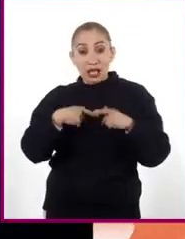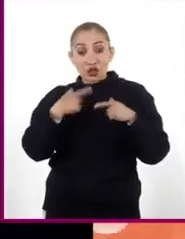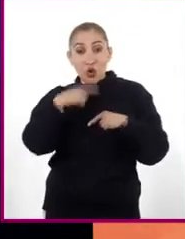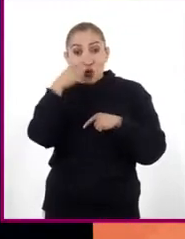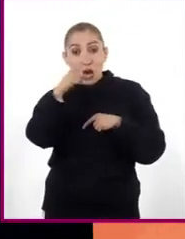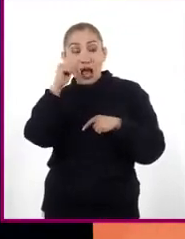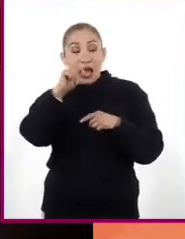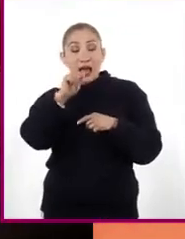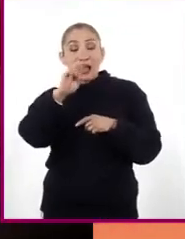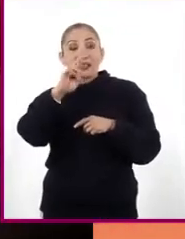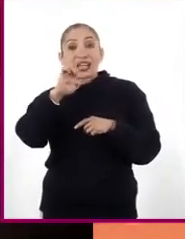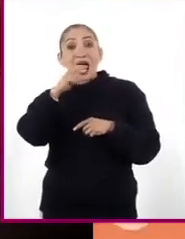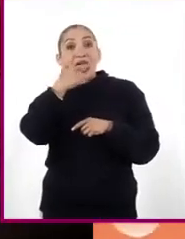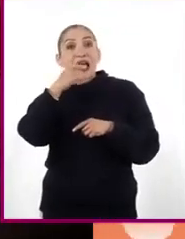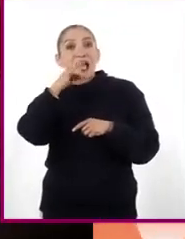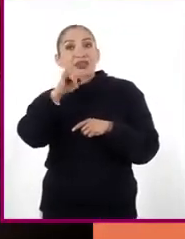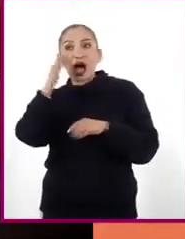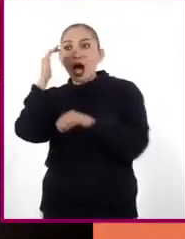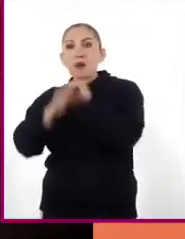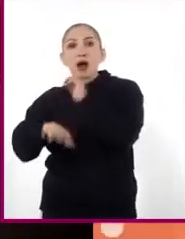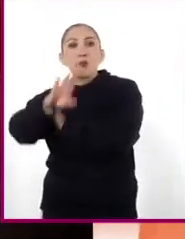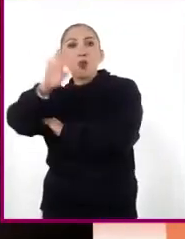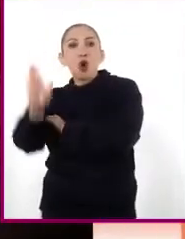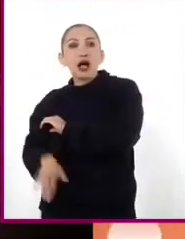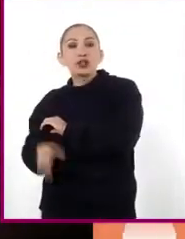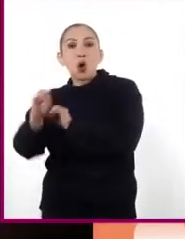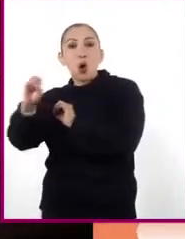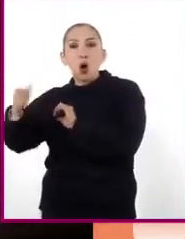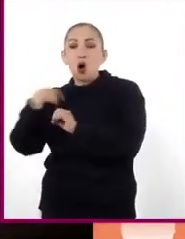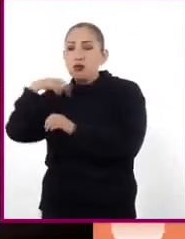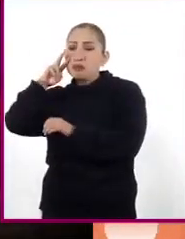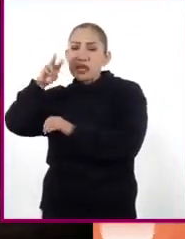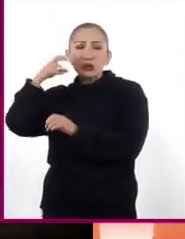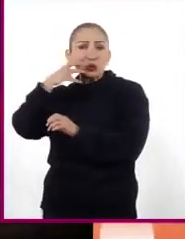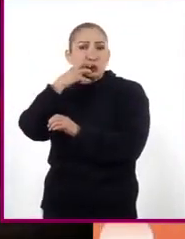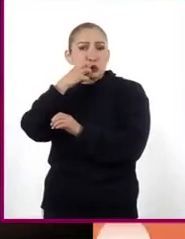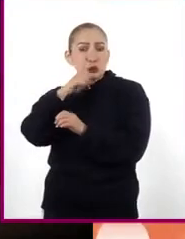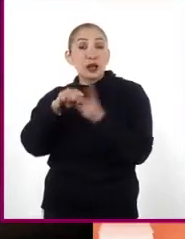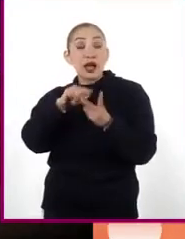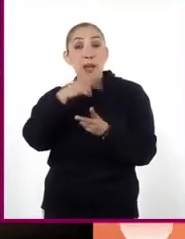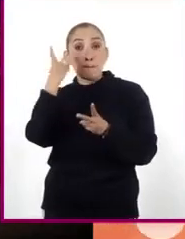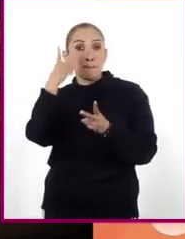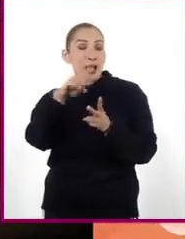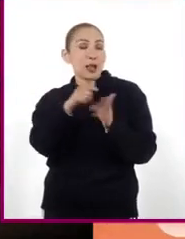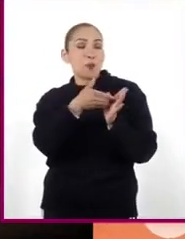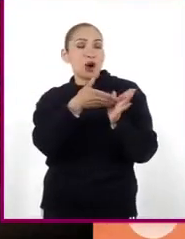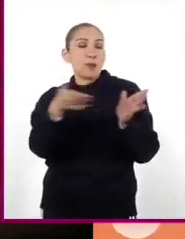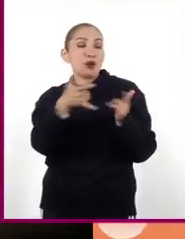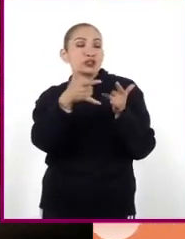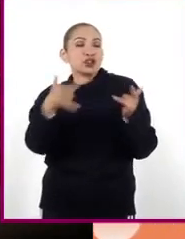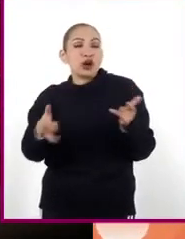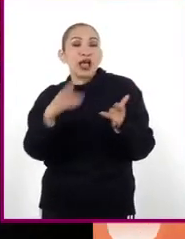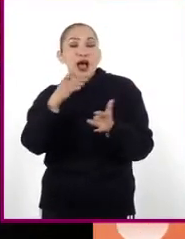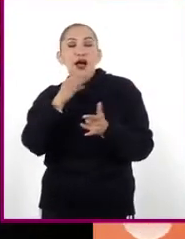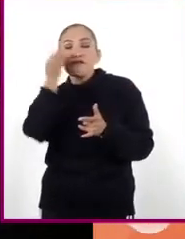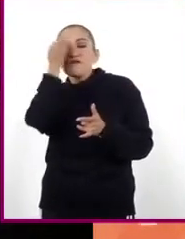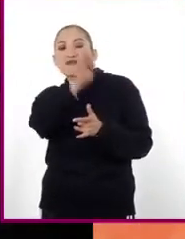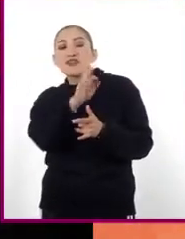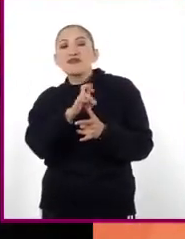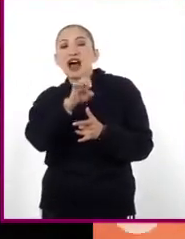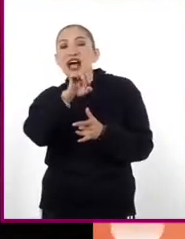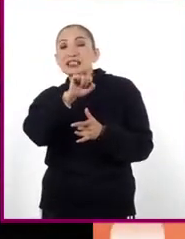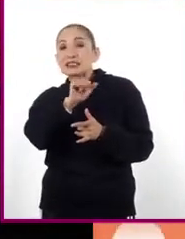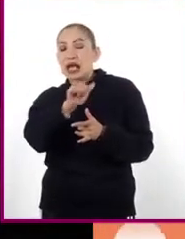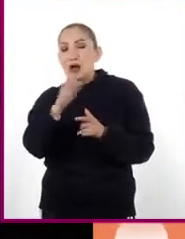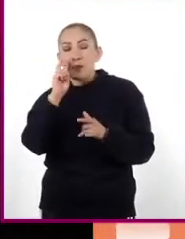principal de una tragedia terminará con su muerte o su caída en desgracia, mientras que el viaje del protagonista de una farsa acabará